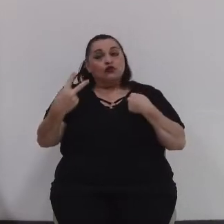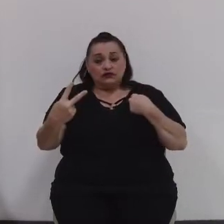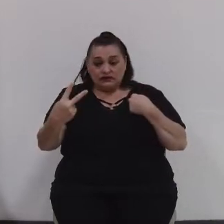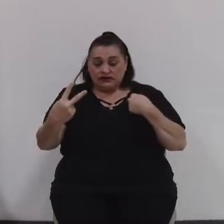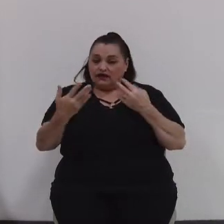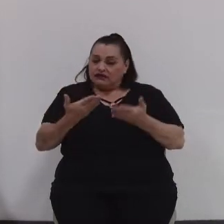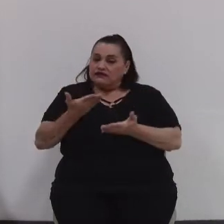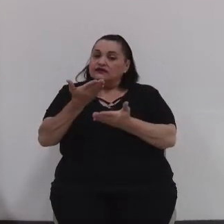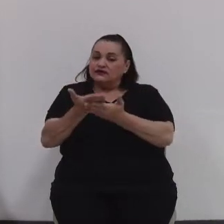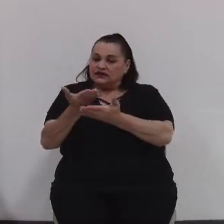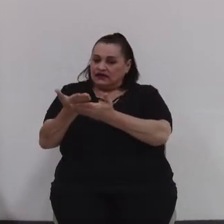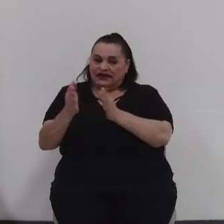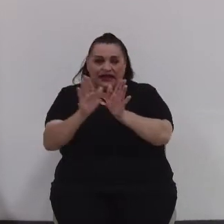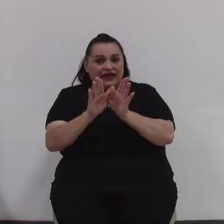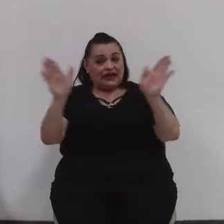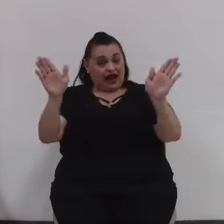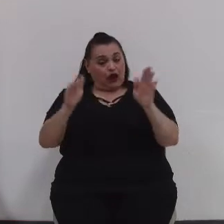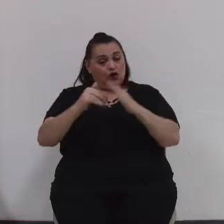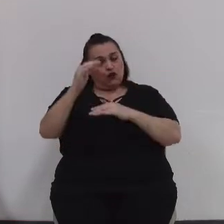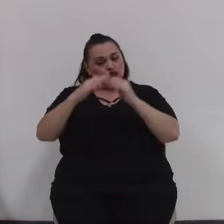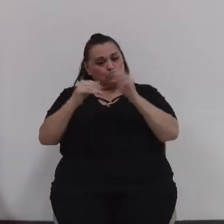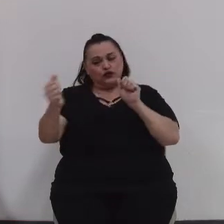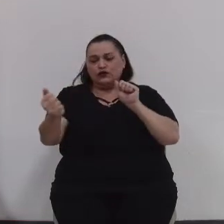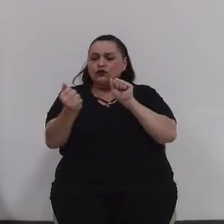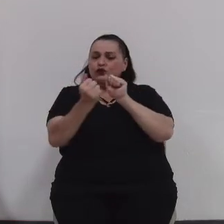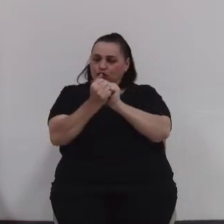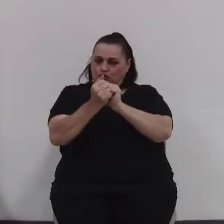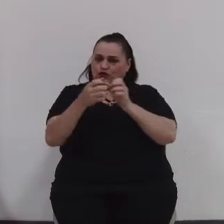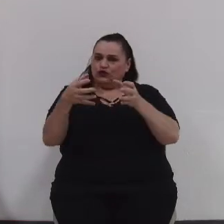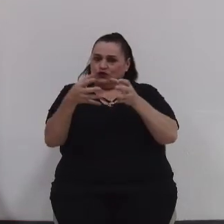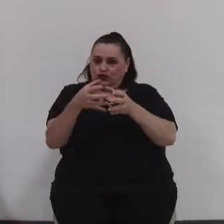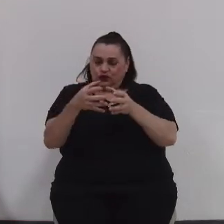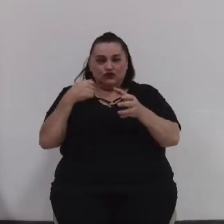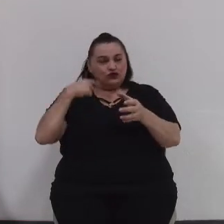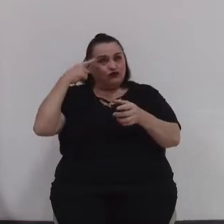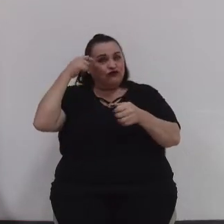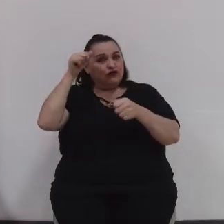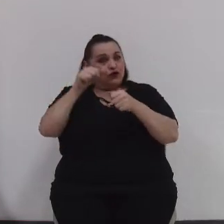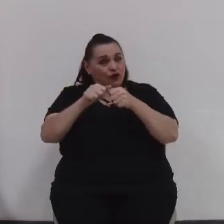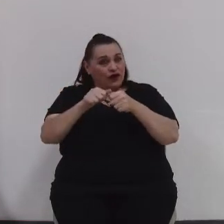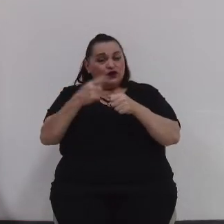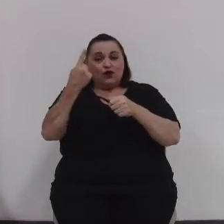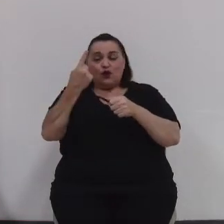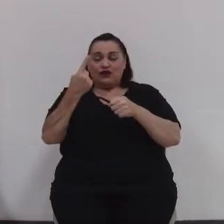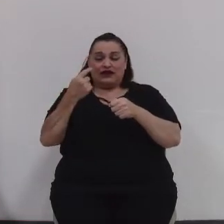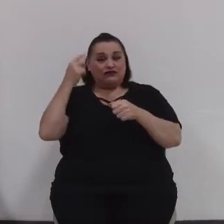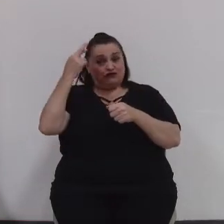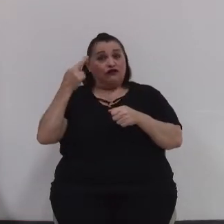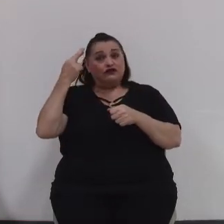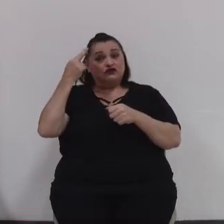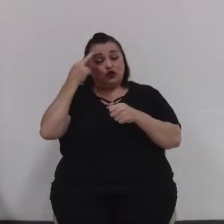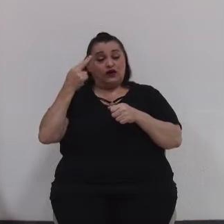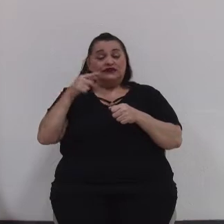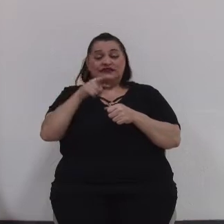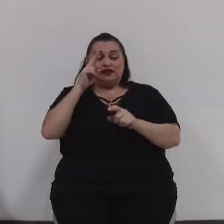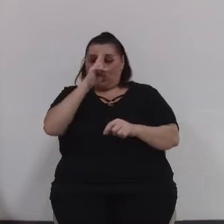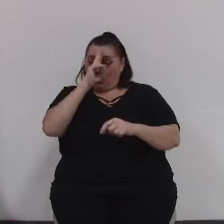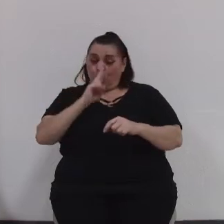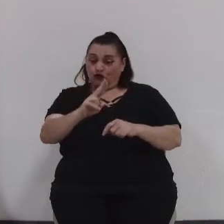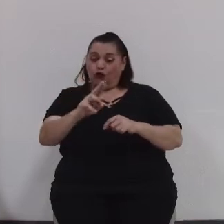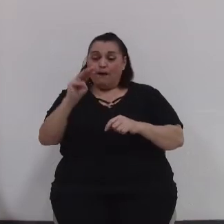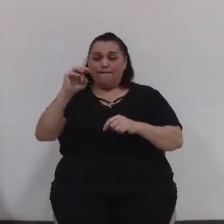general de construir un porvenir colectivo. Se me ha venido a la mente una de las razones por las cuales se le honró a Amartya Sen